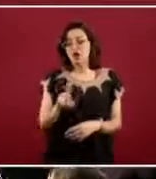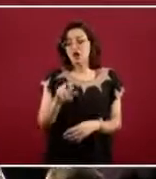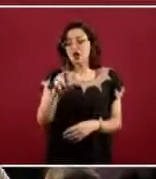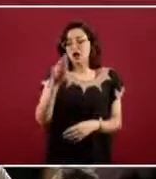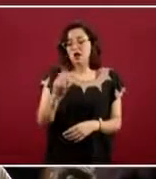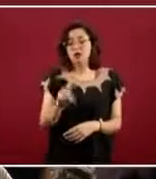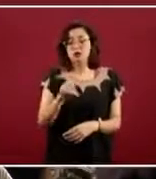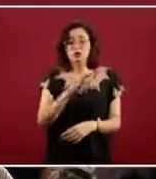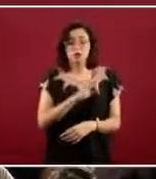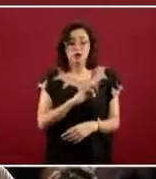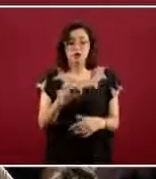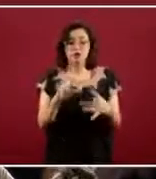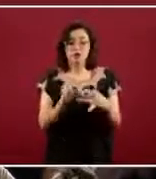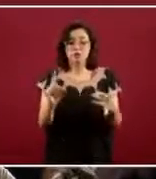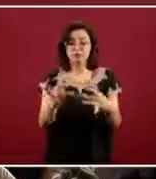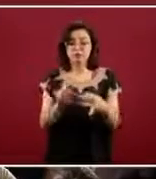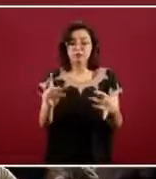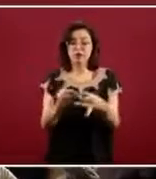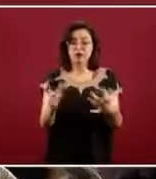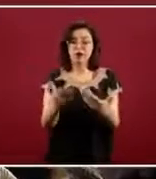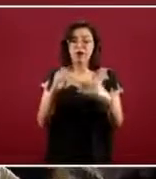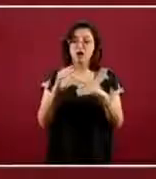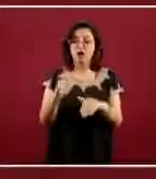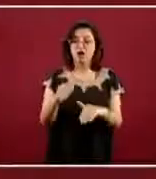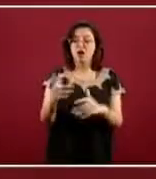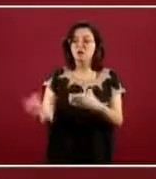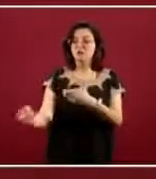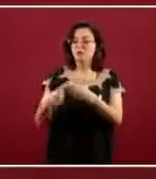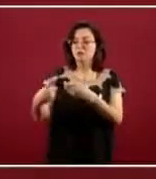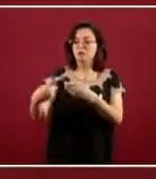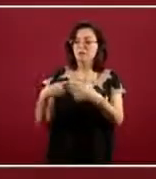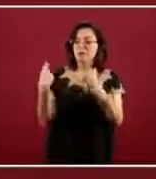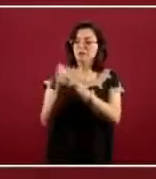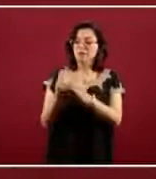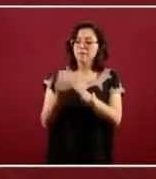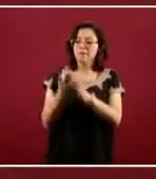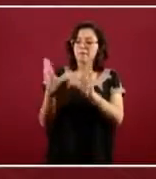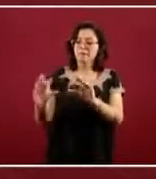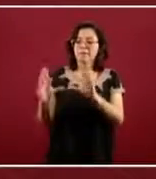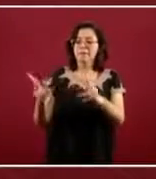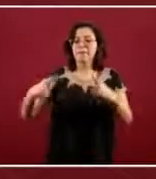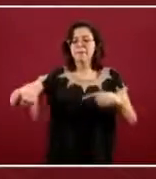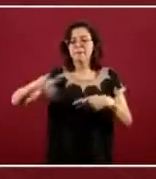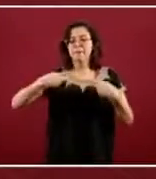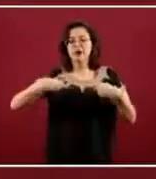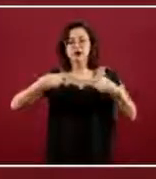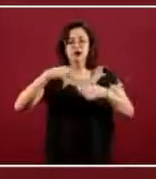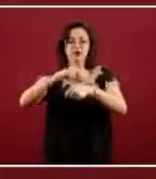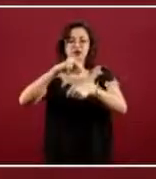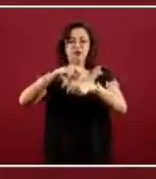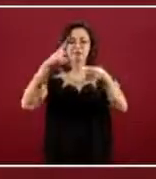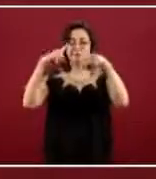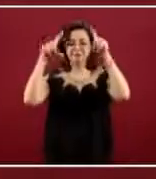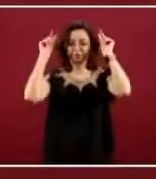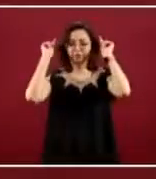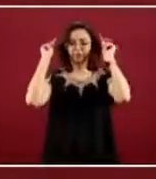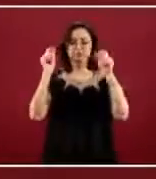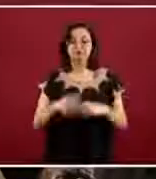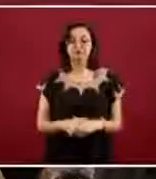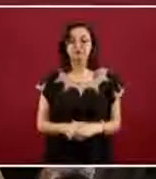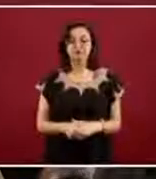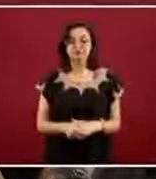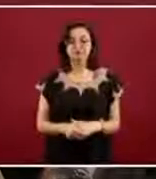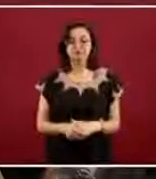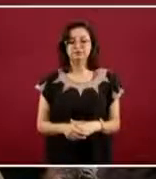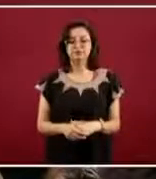nos comenta sobre el reclutamiento y formación de recursos humanos de la salud especializados. Muchas